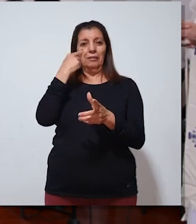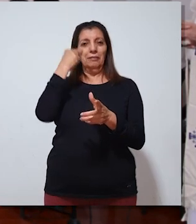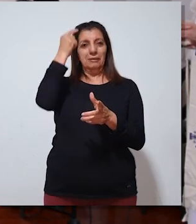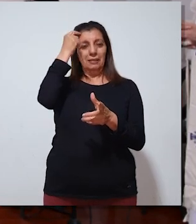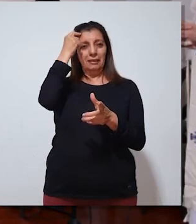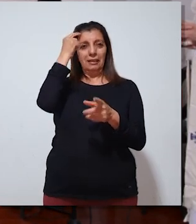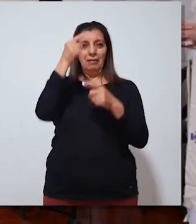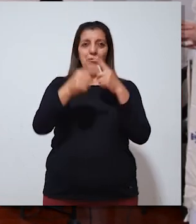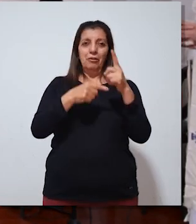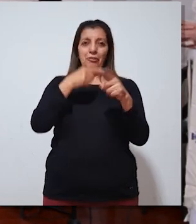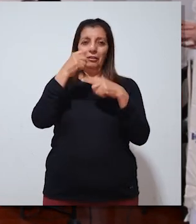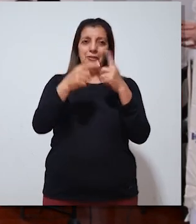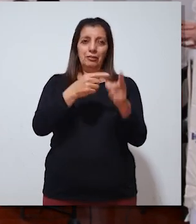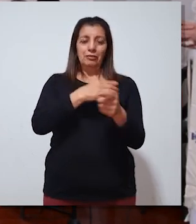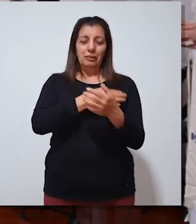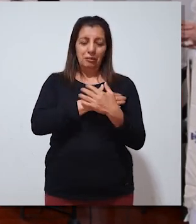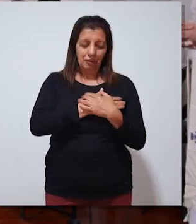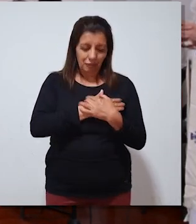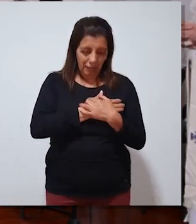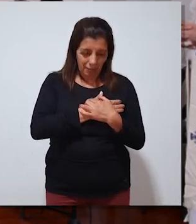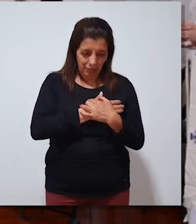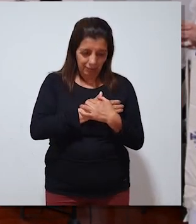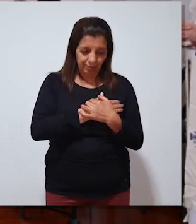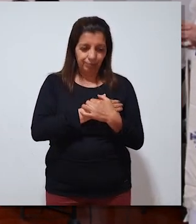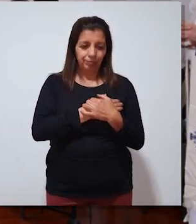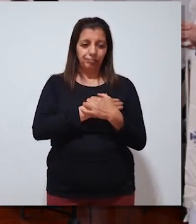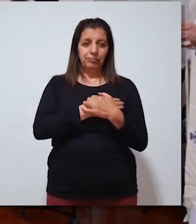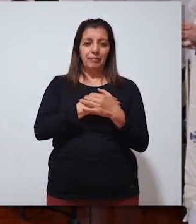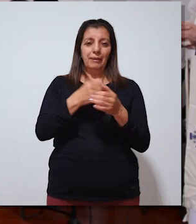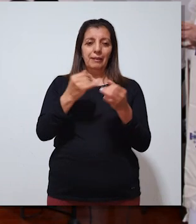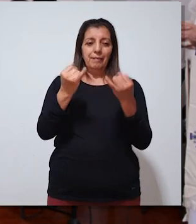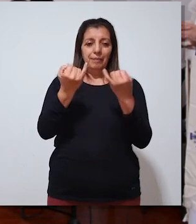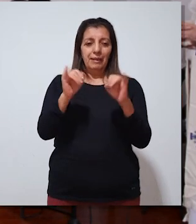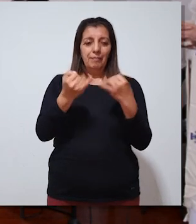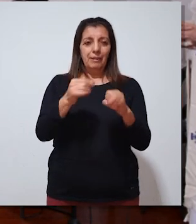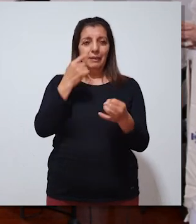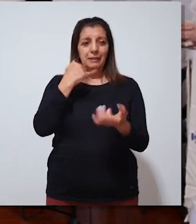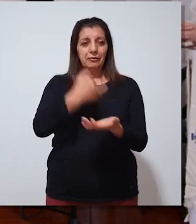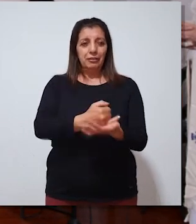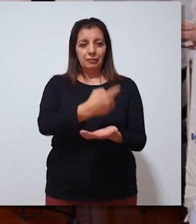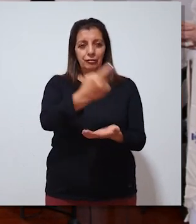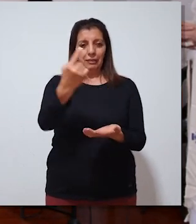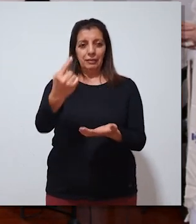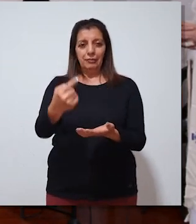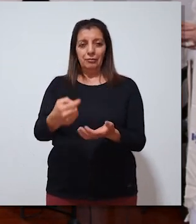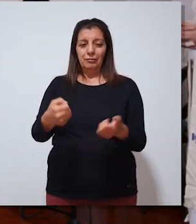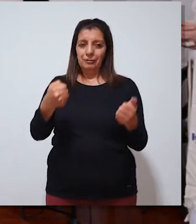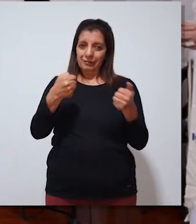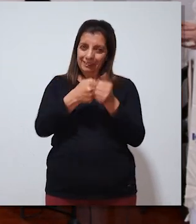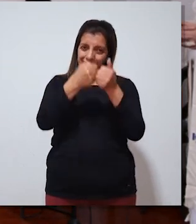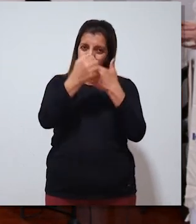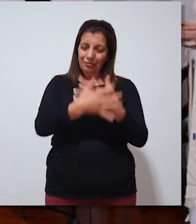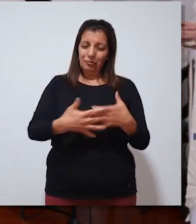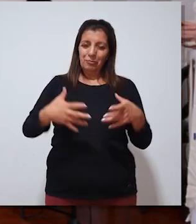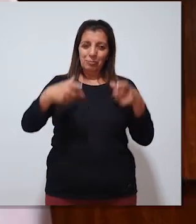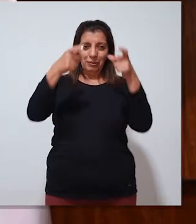siglos. Amén. La paz del Señor esté siempre con todos ustedes. Y con tu espíritu. Con el corazón llegamos con